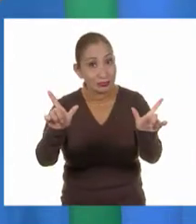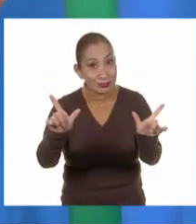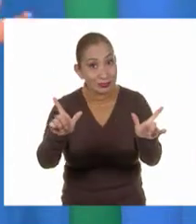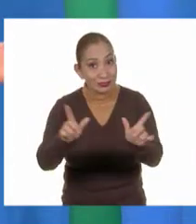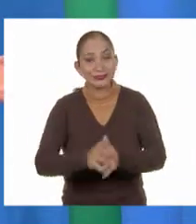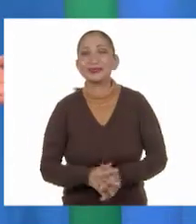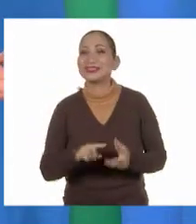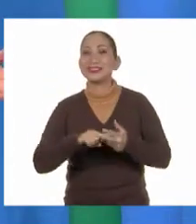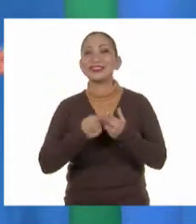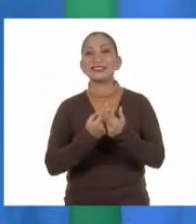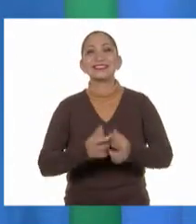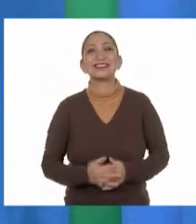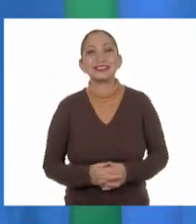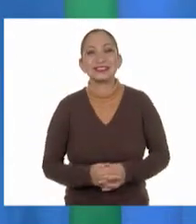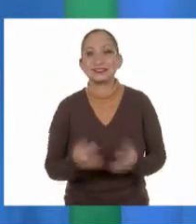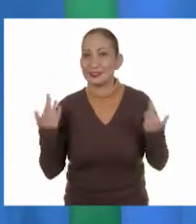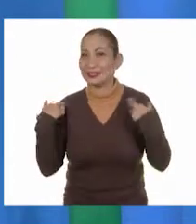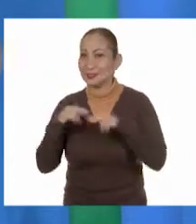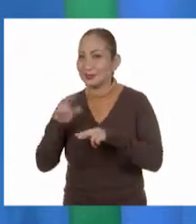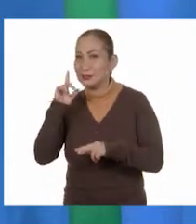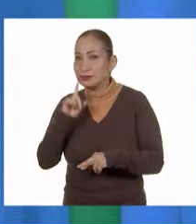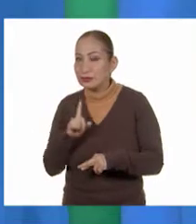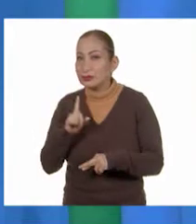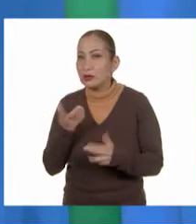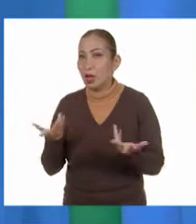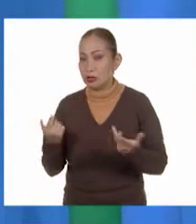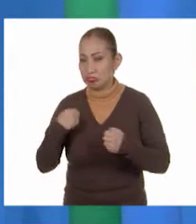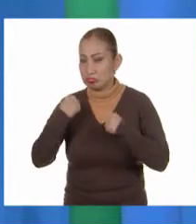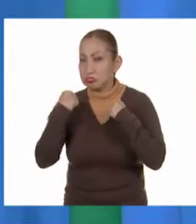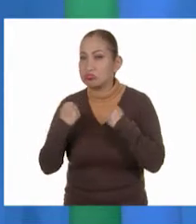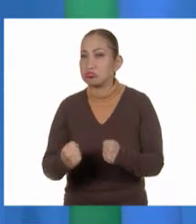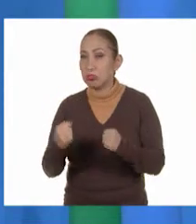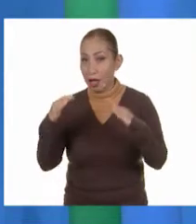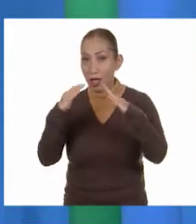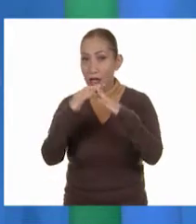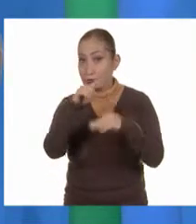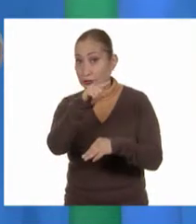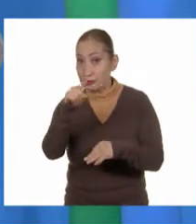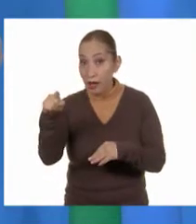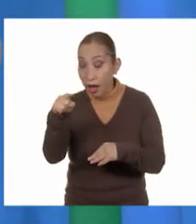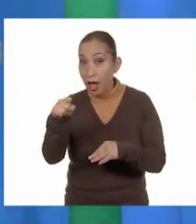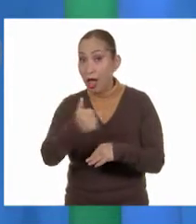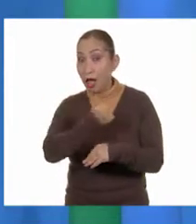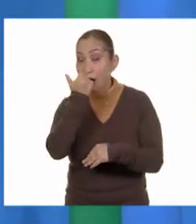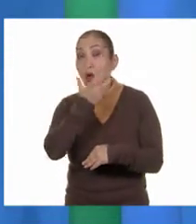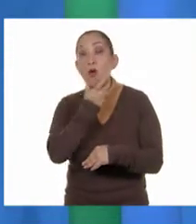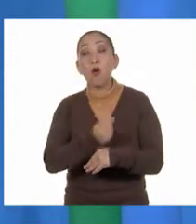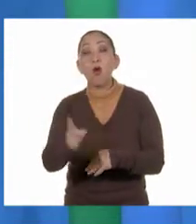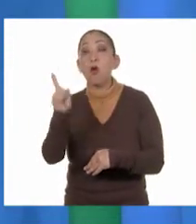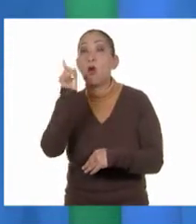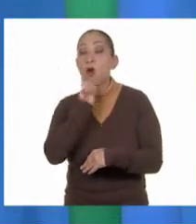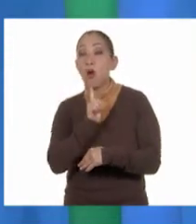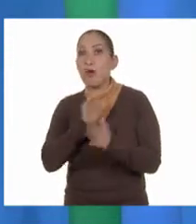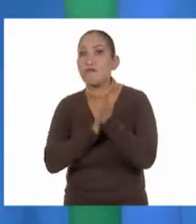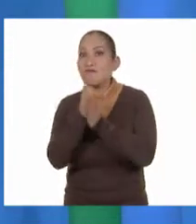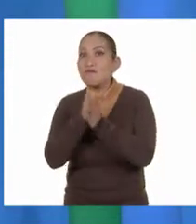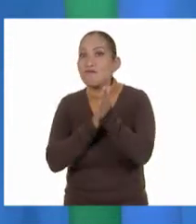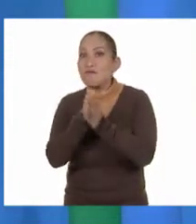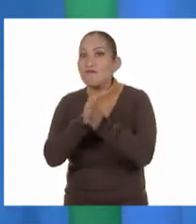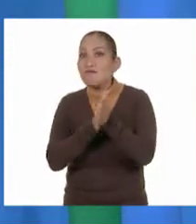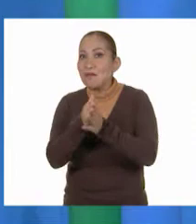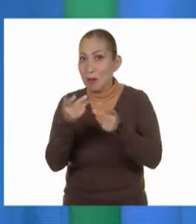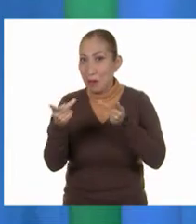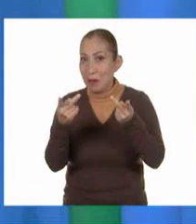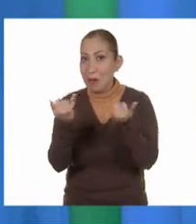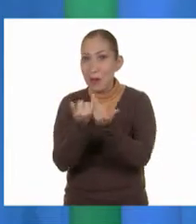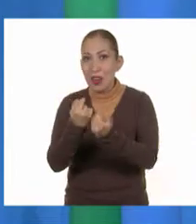Pues comenzamos. Maestra, estoy seguro de que en casa las alumnas y los alumnos están tan entusiasmados